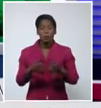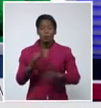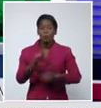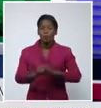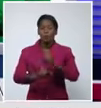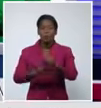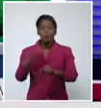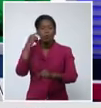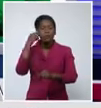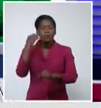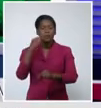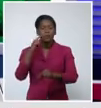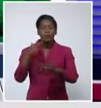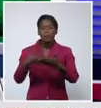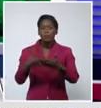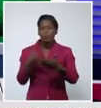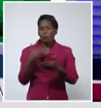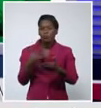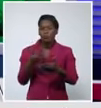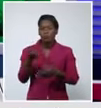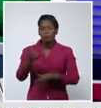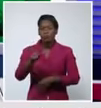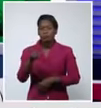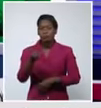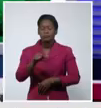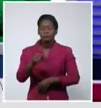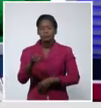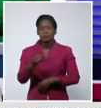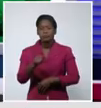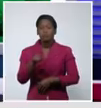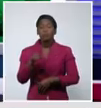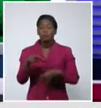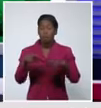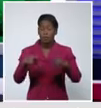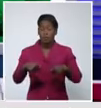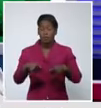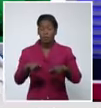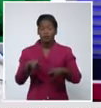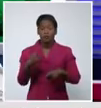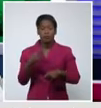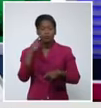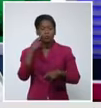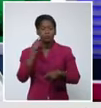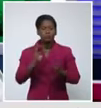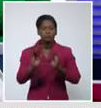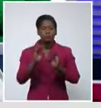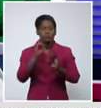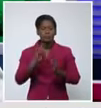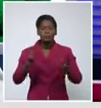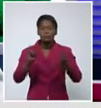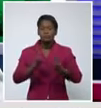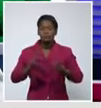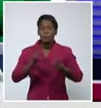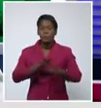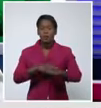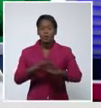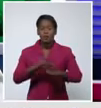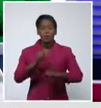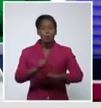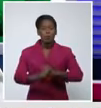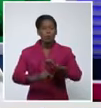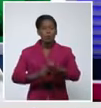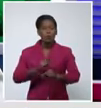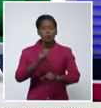la vacunación en nuestro país, una vez que ya esté terminada, y ahora también se va avanzando en este